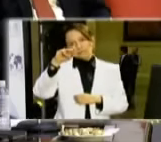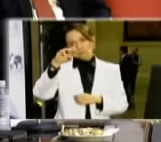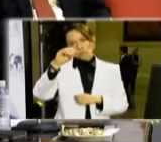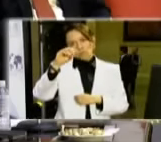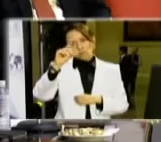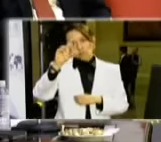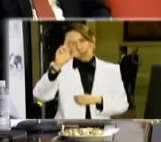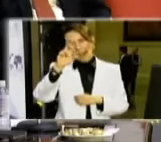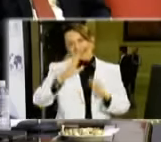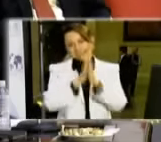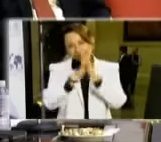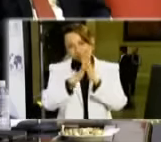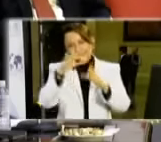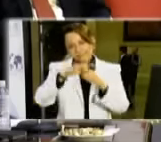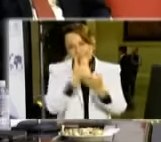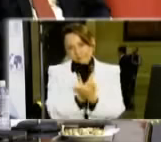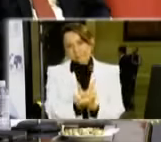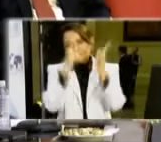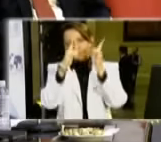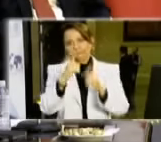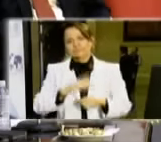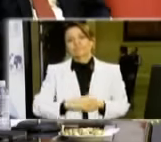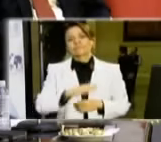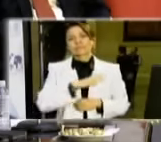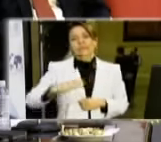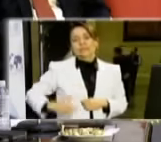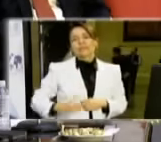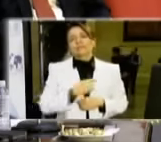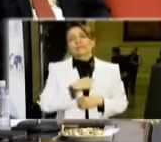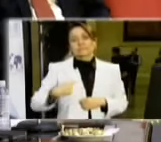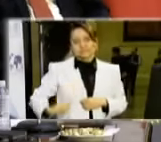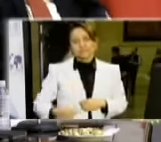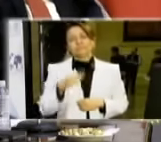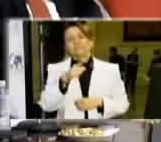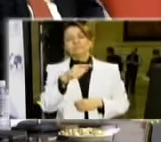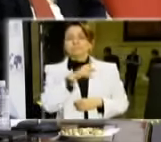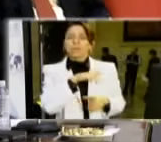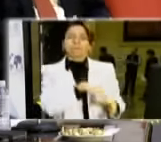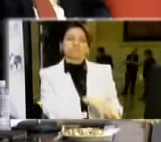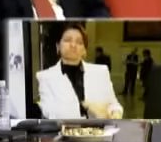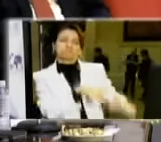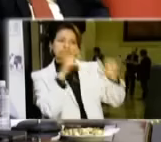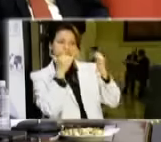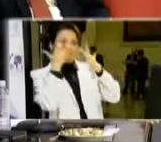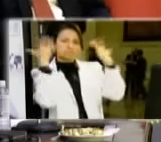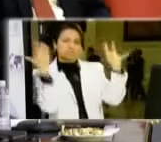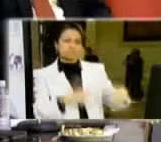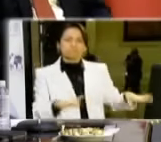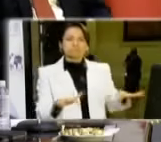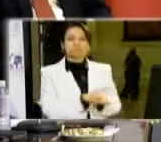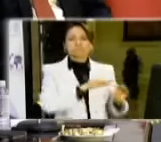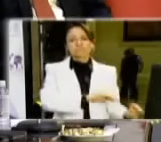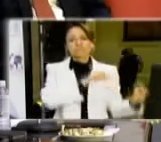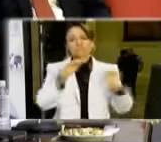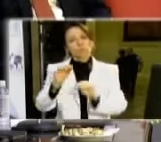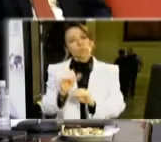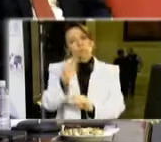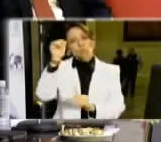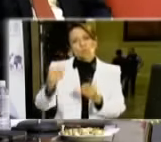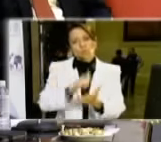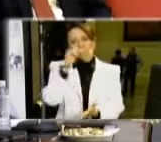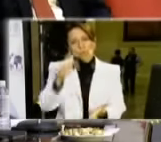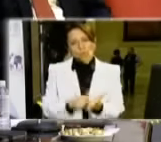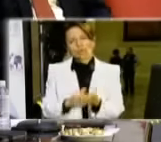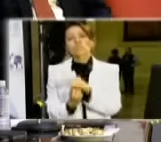como dirigente universitario, pero dejó ese partido para crear, junto con otros jóvenes, el Movimiento de